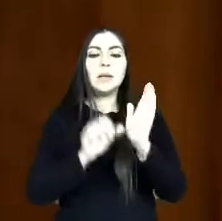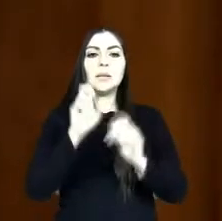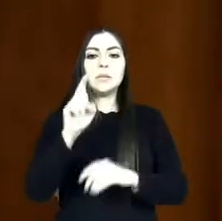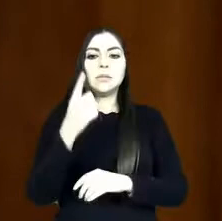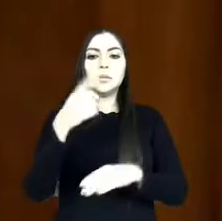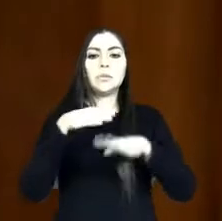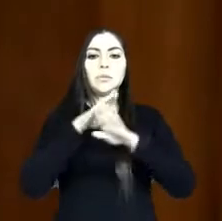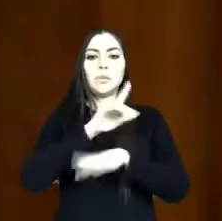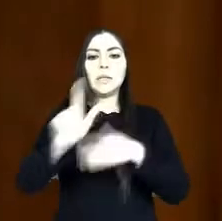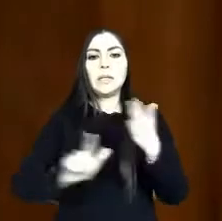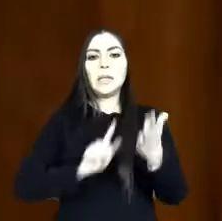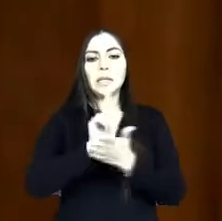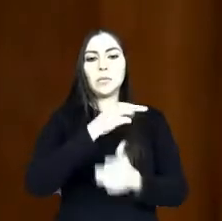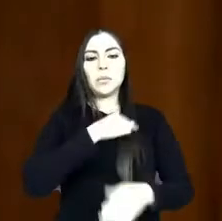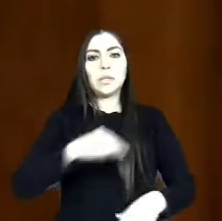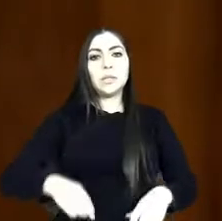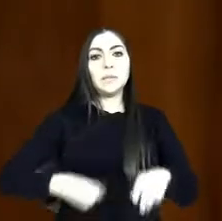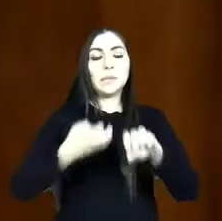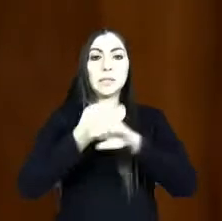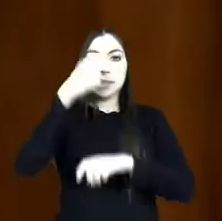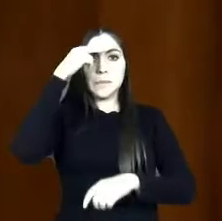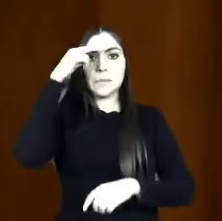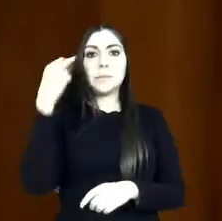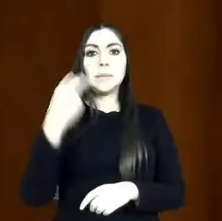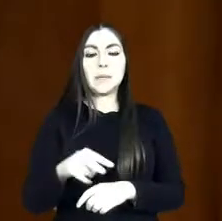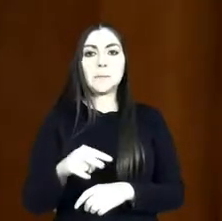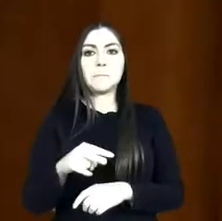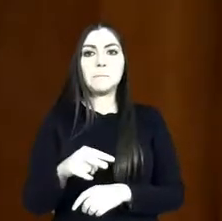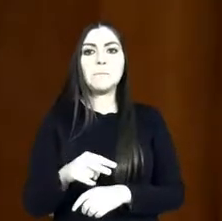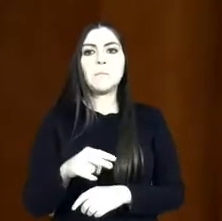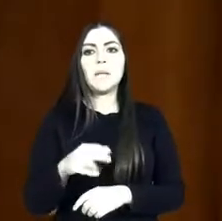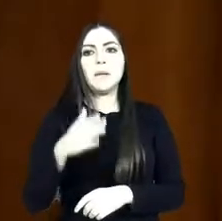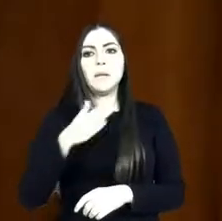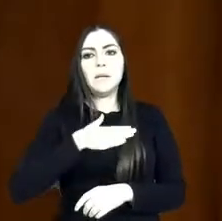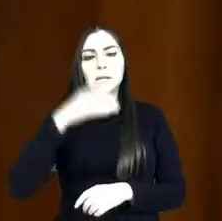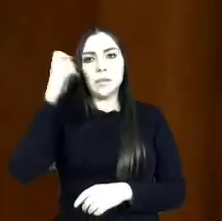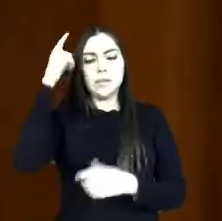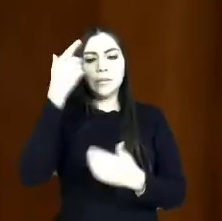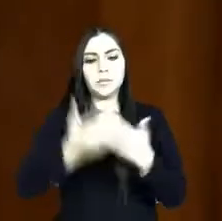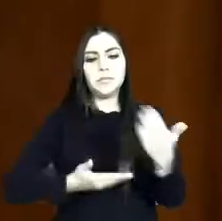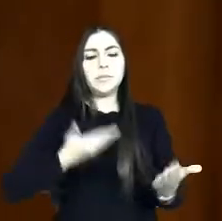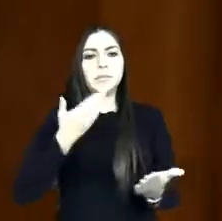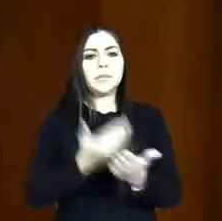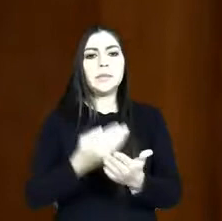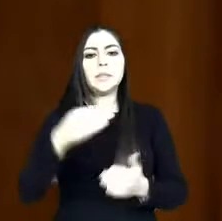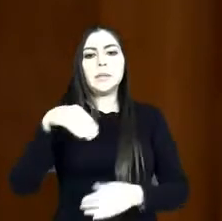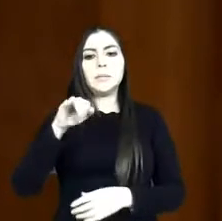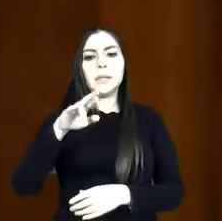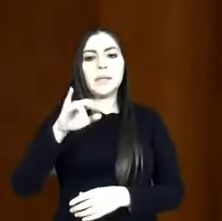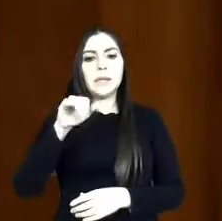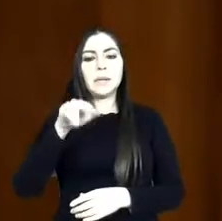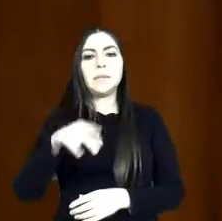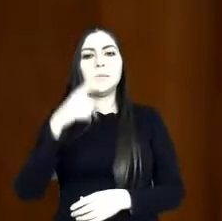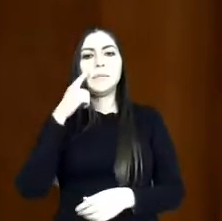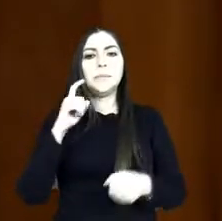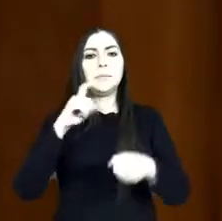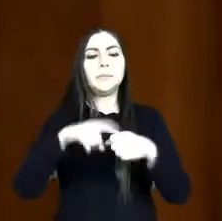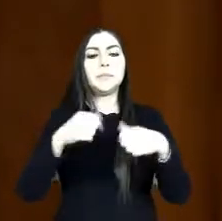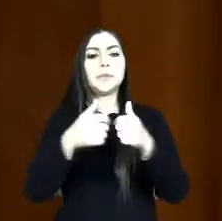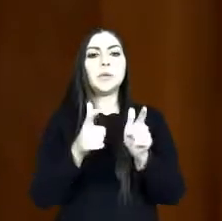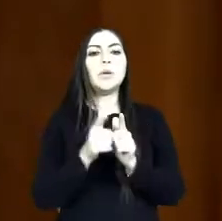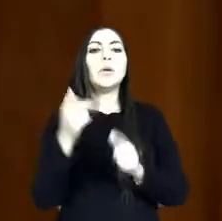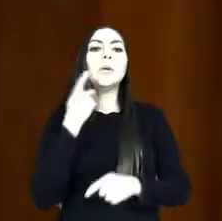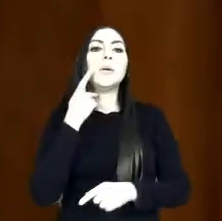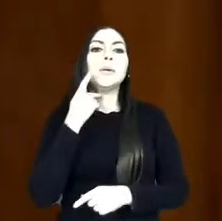Ley Orgánica Municipal del Estado de México, presentada por su servidora Miriam Cárdenas Rojas, en nombre del Grupo Parlamentario